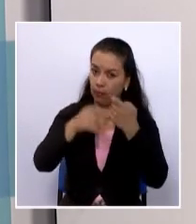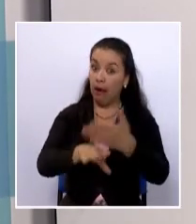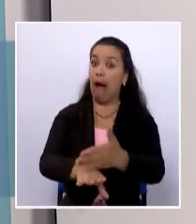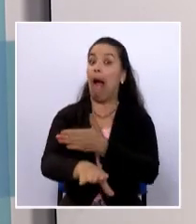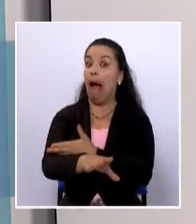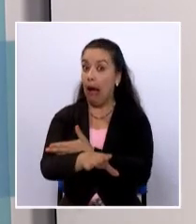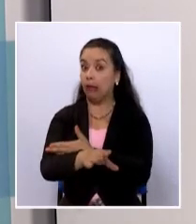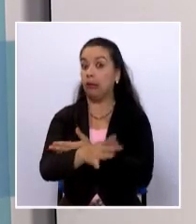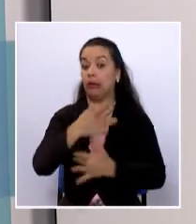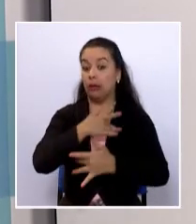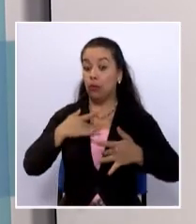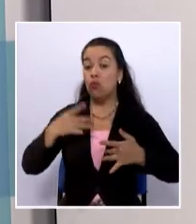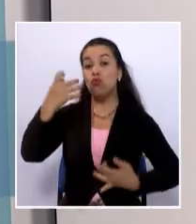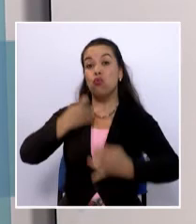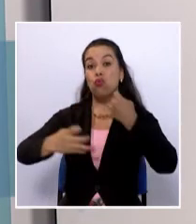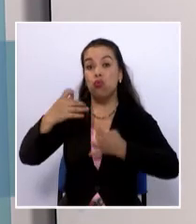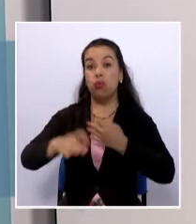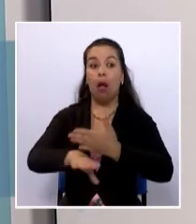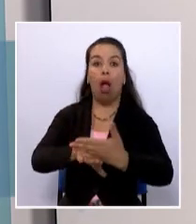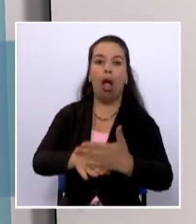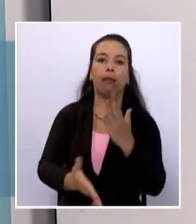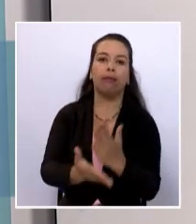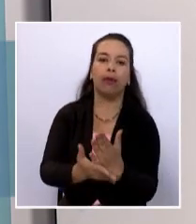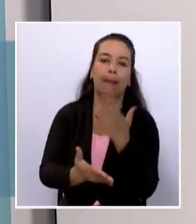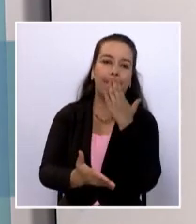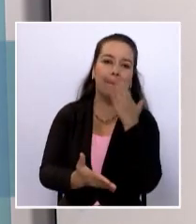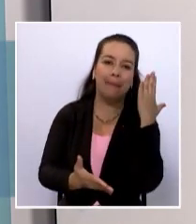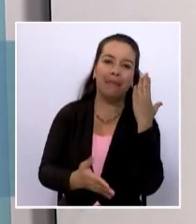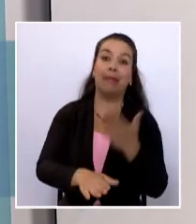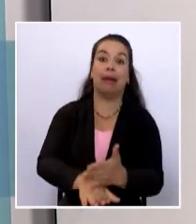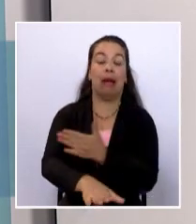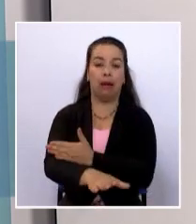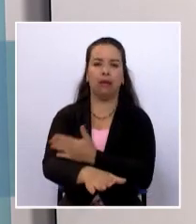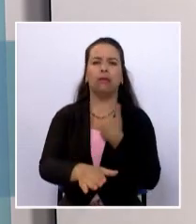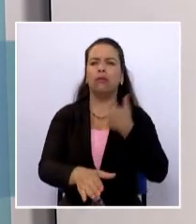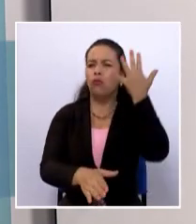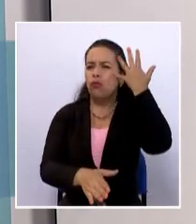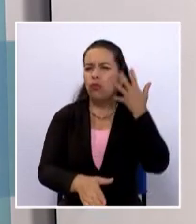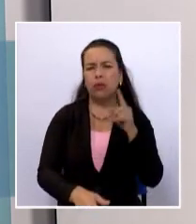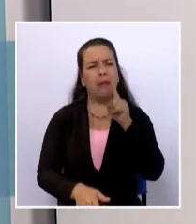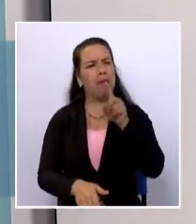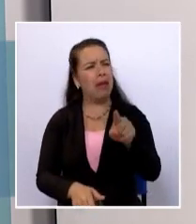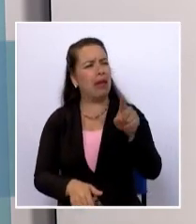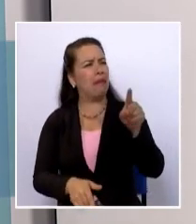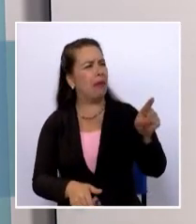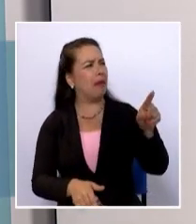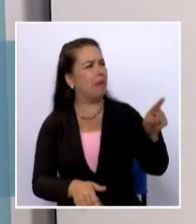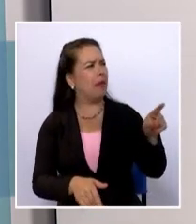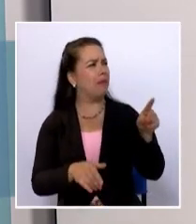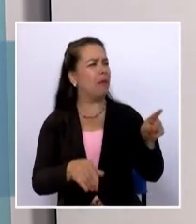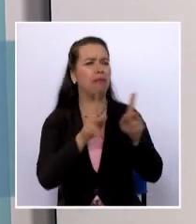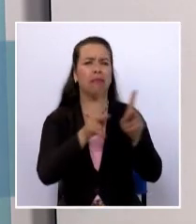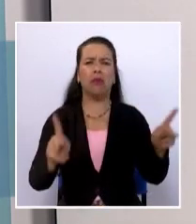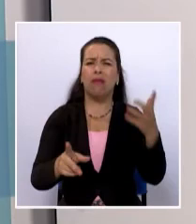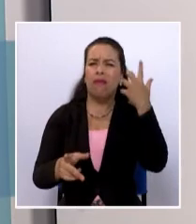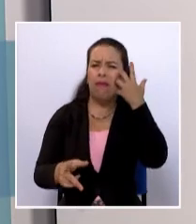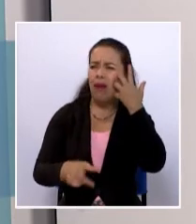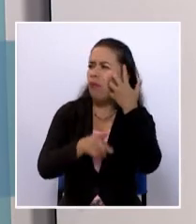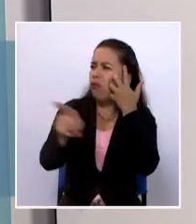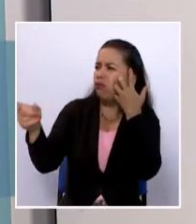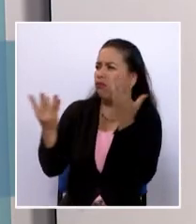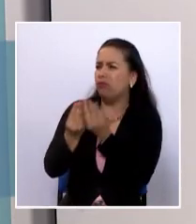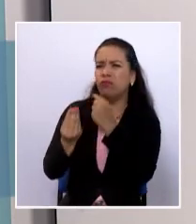salud que es tan importante porque todos los días estamos viendo más enfermos a través de la experiencia de todos los médicos que